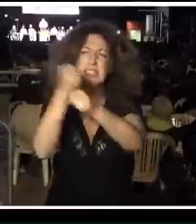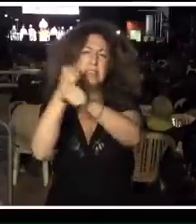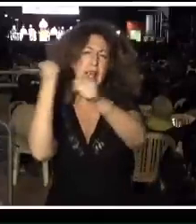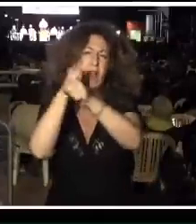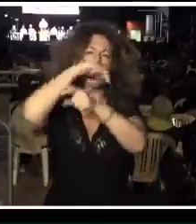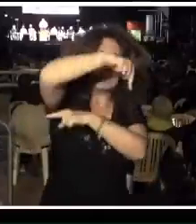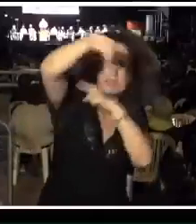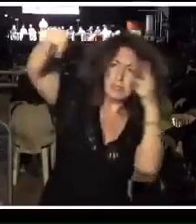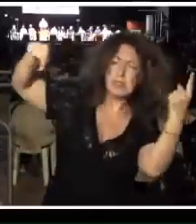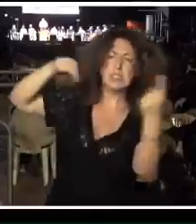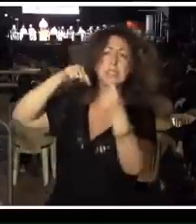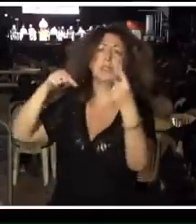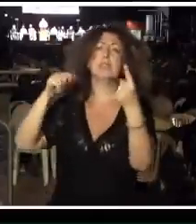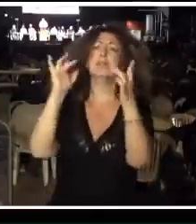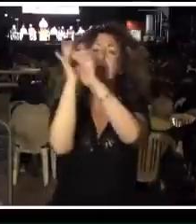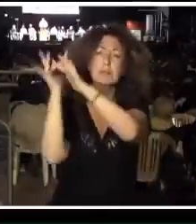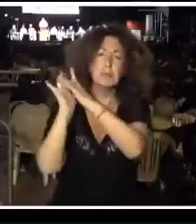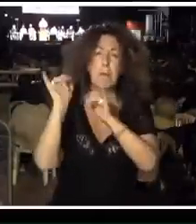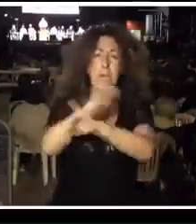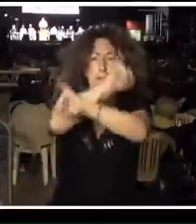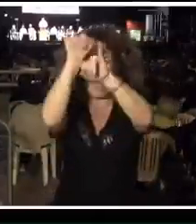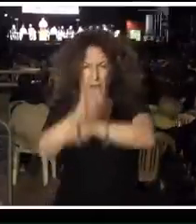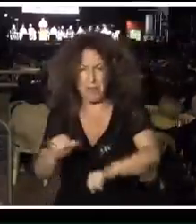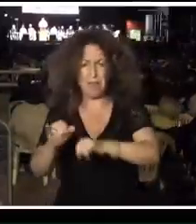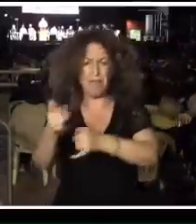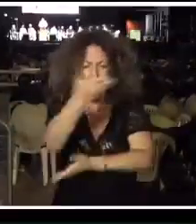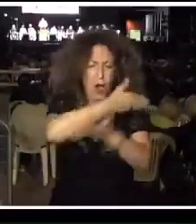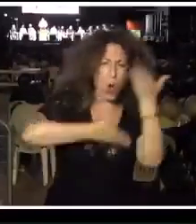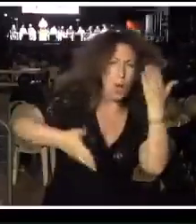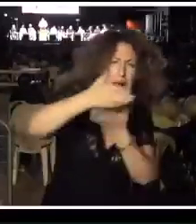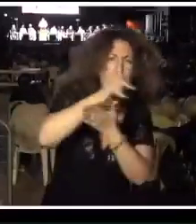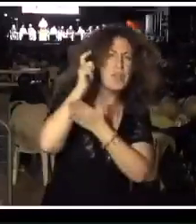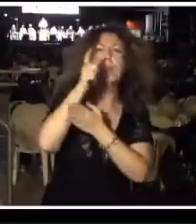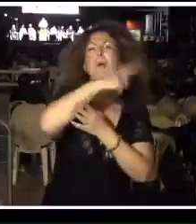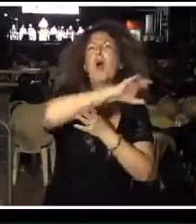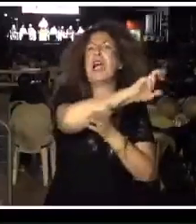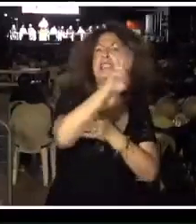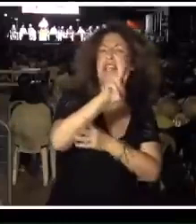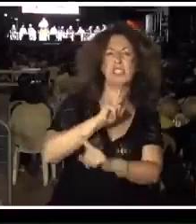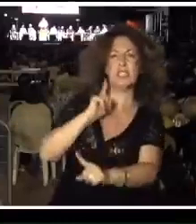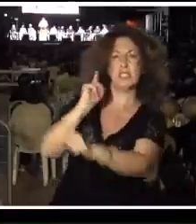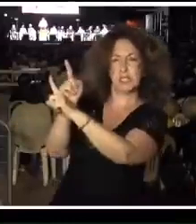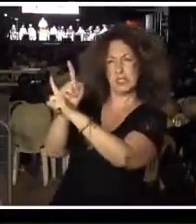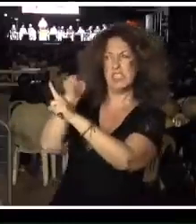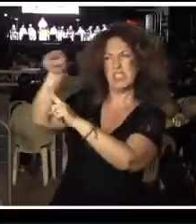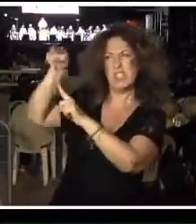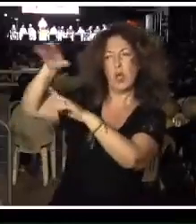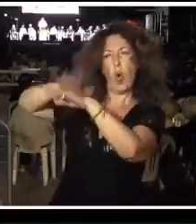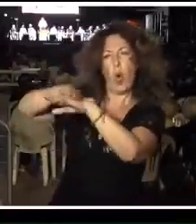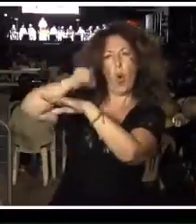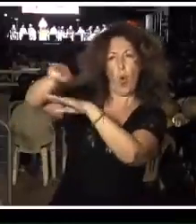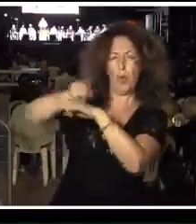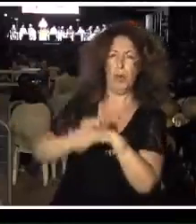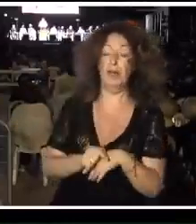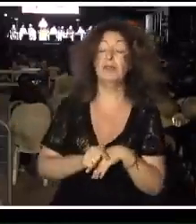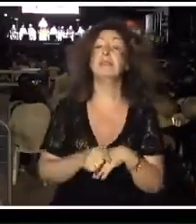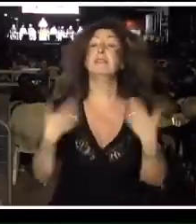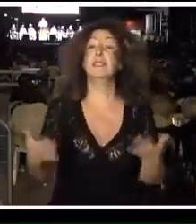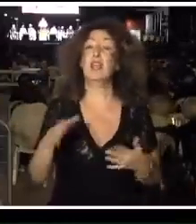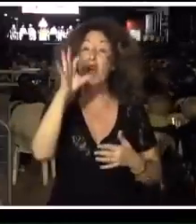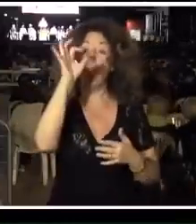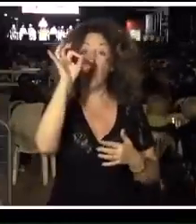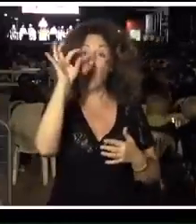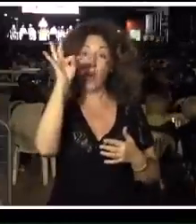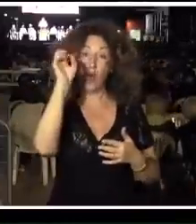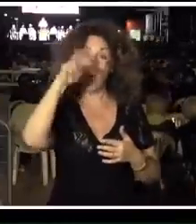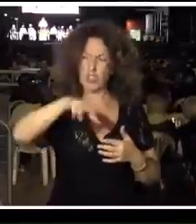las relaciones pacíficas y de cooperación entre los pueblos. Tras 20 años de ocupación por la OTAN,